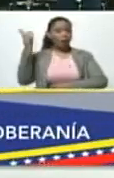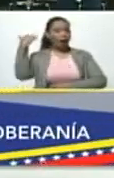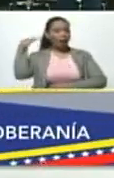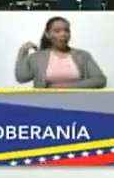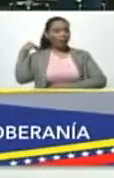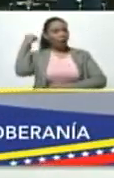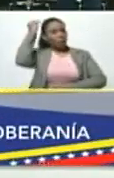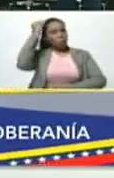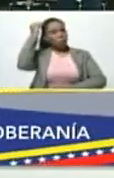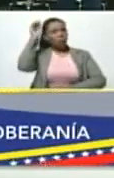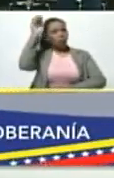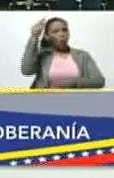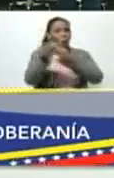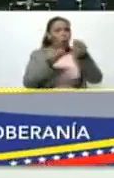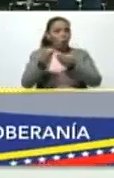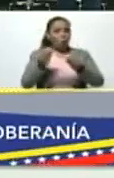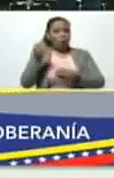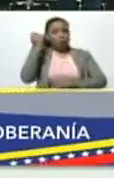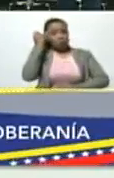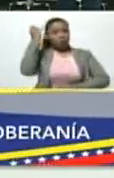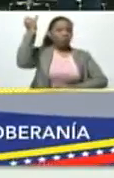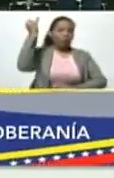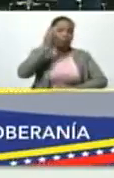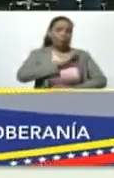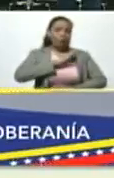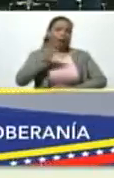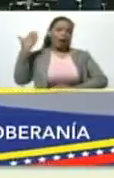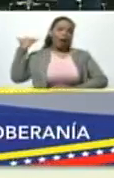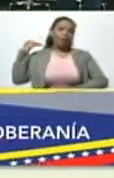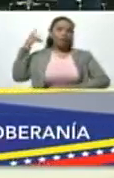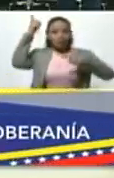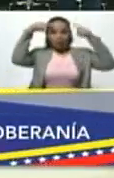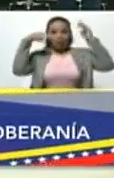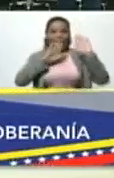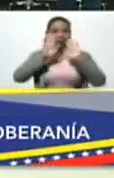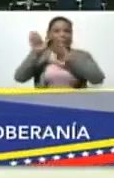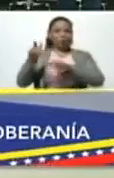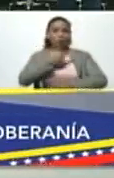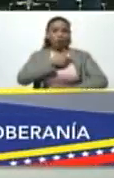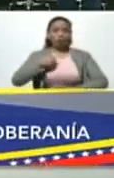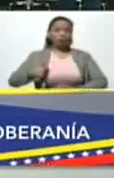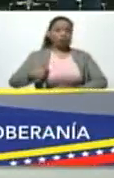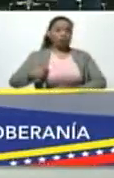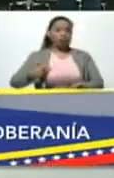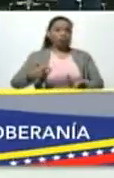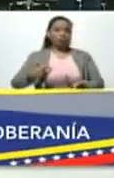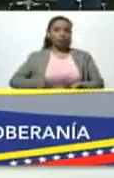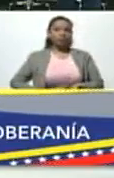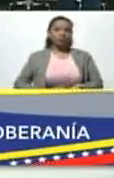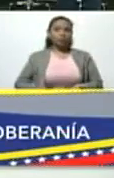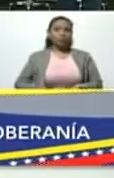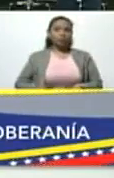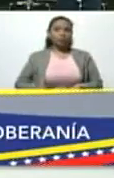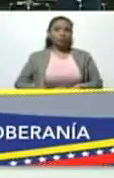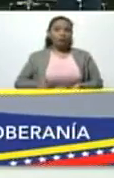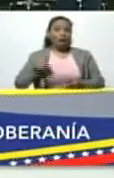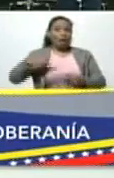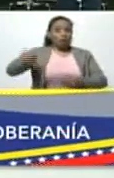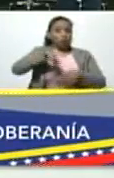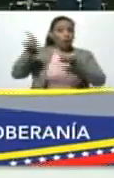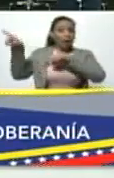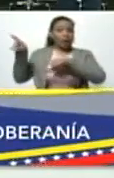adelantado, creadas y fundadas por él, con el apoyo de los chinos. Todos estos muchachos se formaron en China, hablan